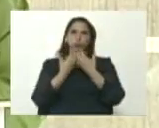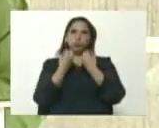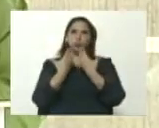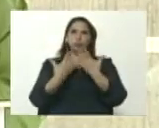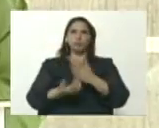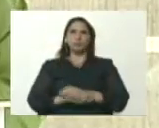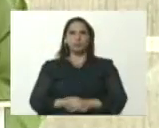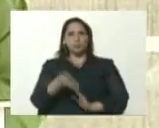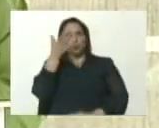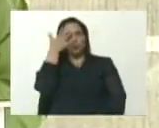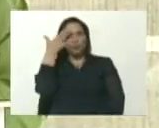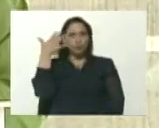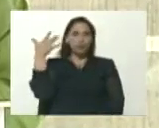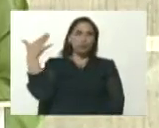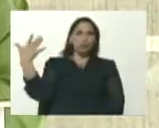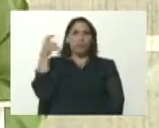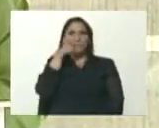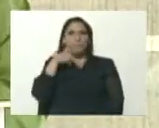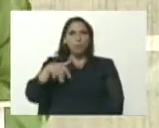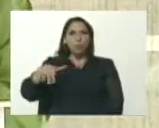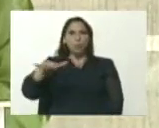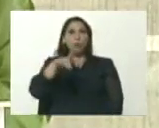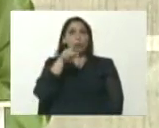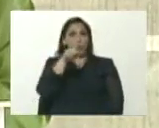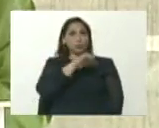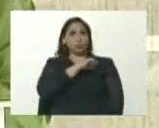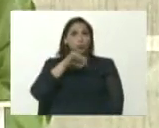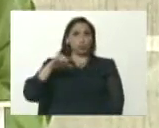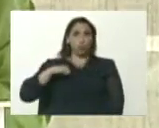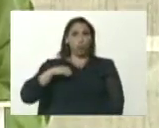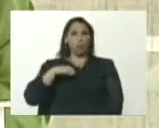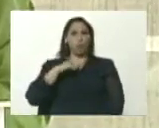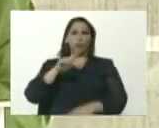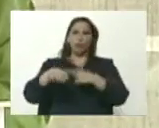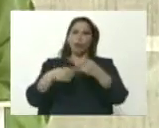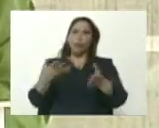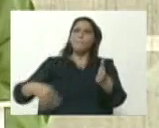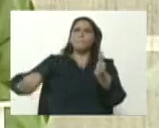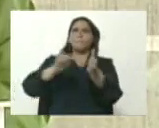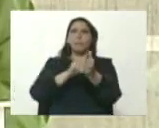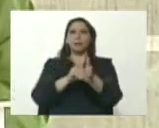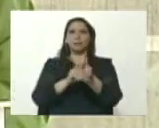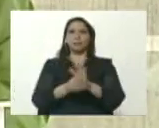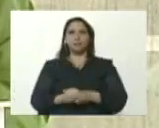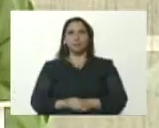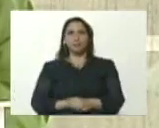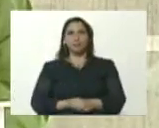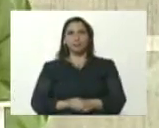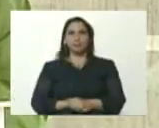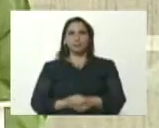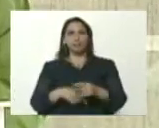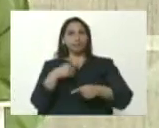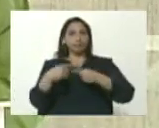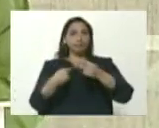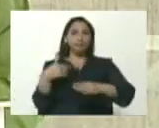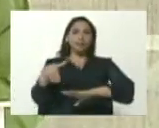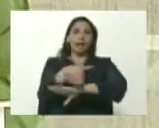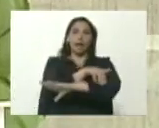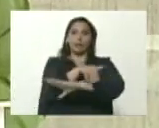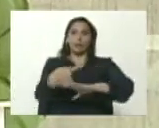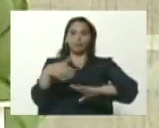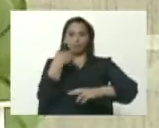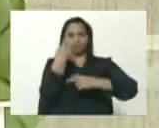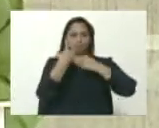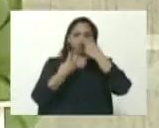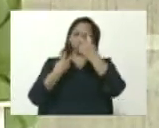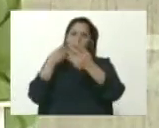y sueños de un pueblo. Eso somos y cada vez tenemos que ser más. En cada calle, en